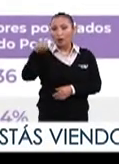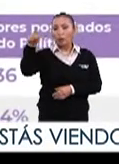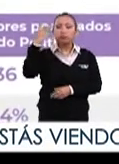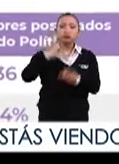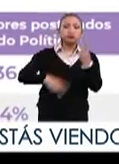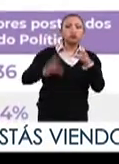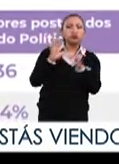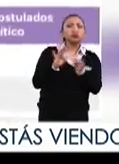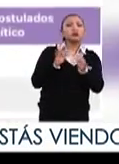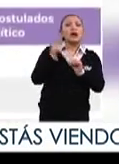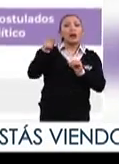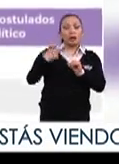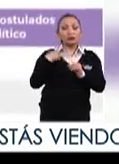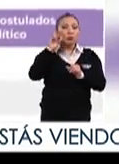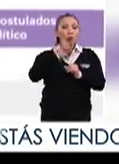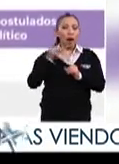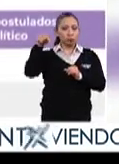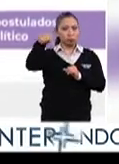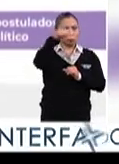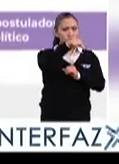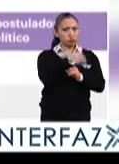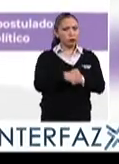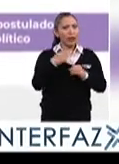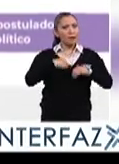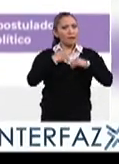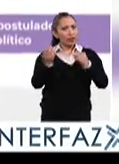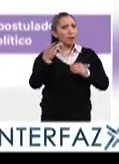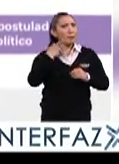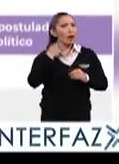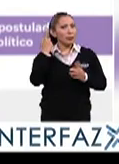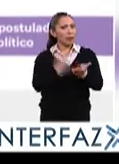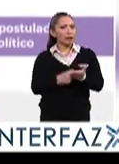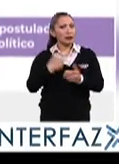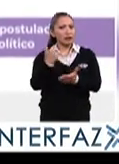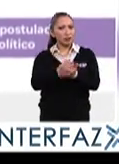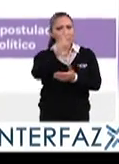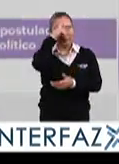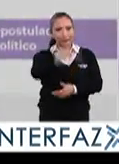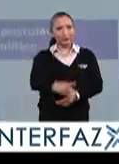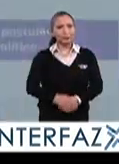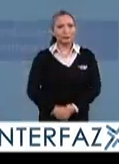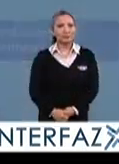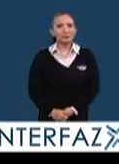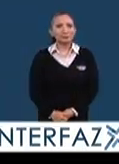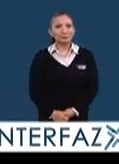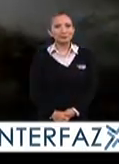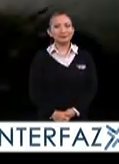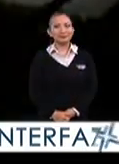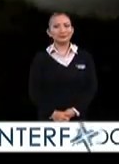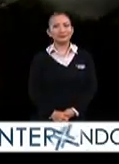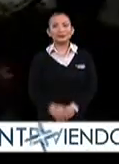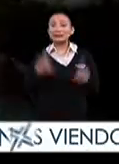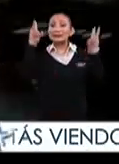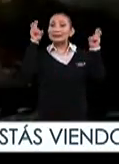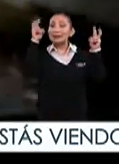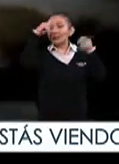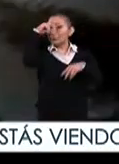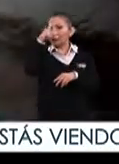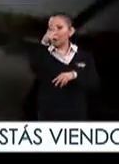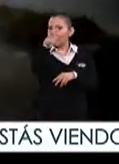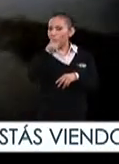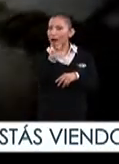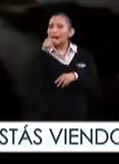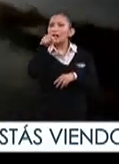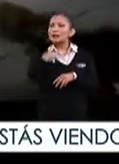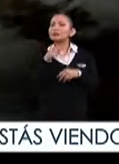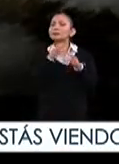viene a platicarnos del empoderamiento de la mujer en la vida política en la Ciudad de México. En nuestra sección México